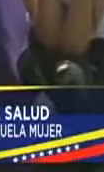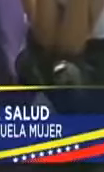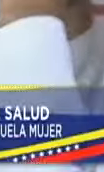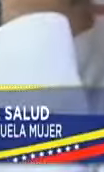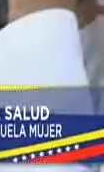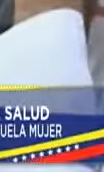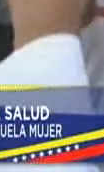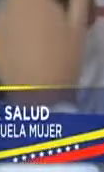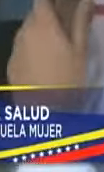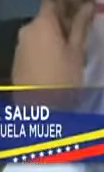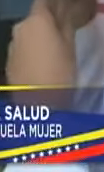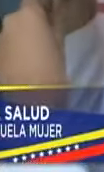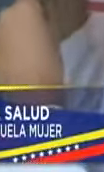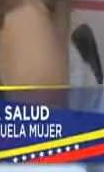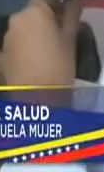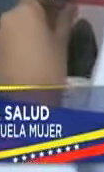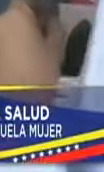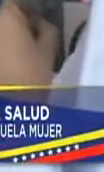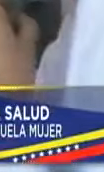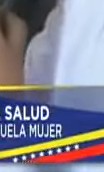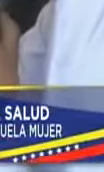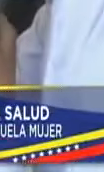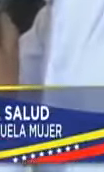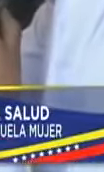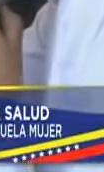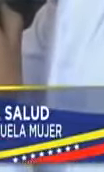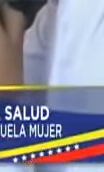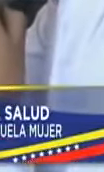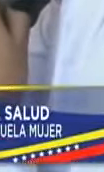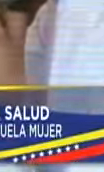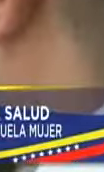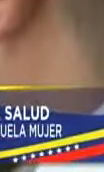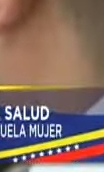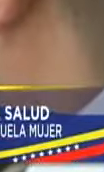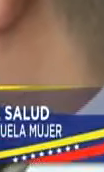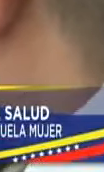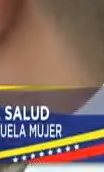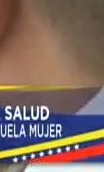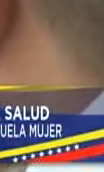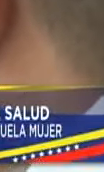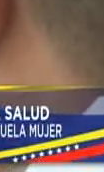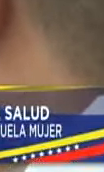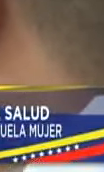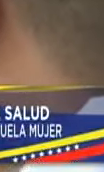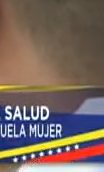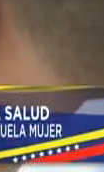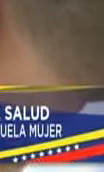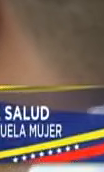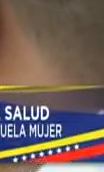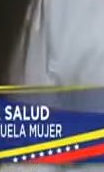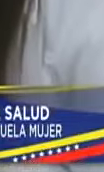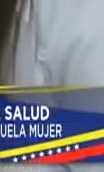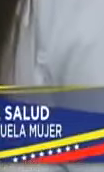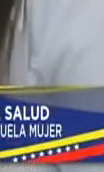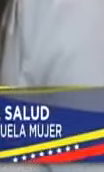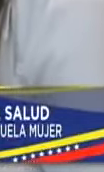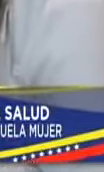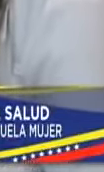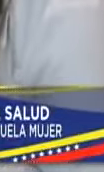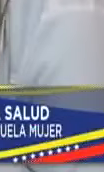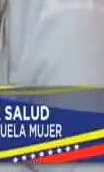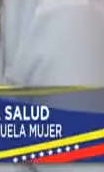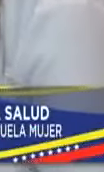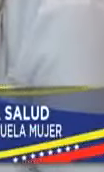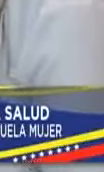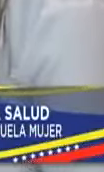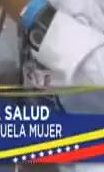con la presencia del jefe de Estado venezolano Nicolás Maduro, que le ha dado el seguimiento y que está al frente de esta gran misión en